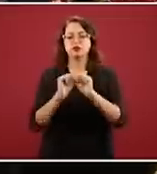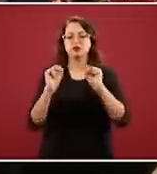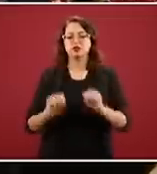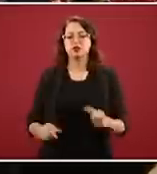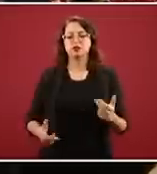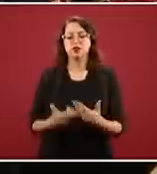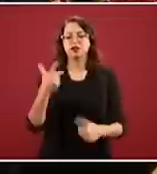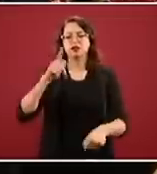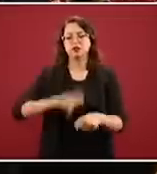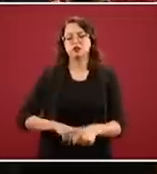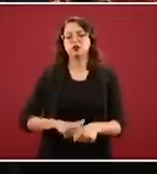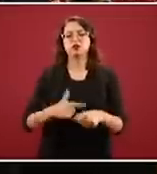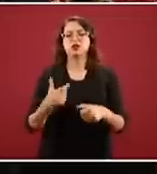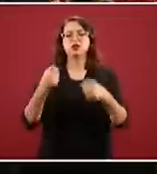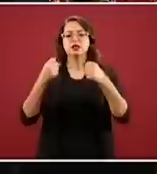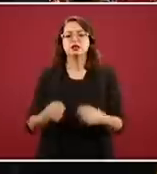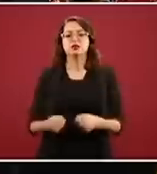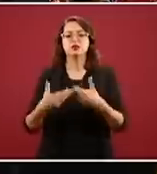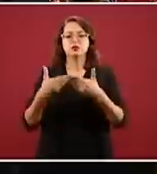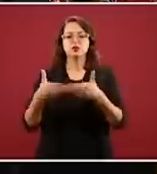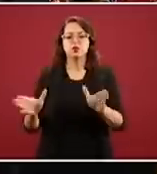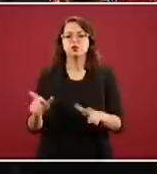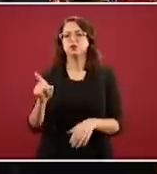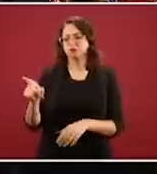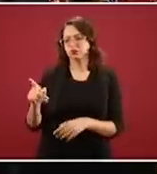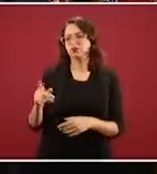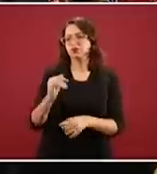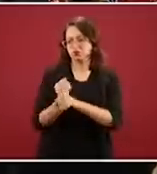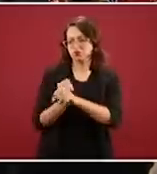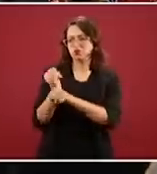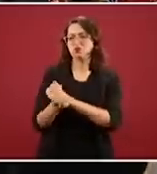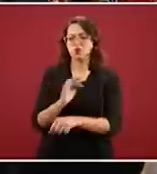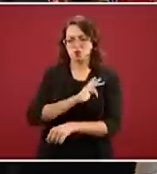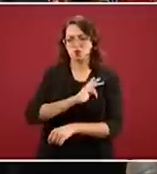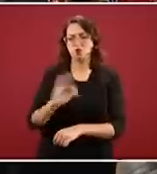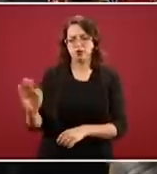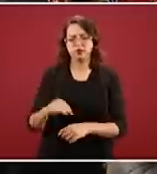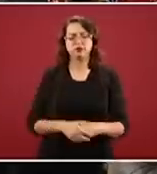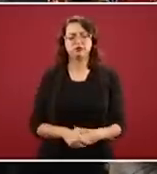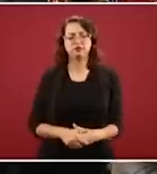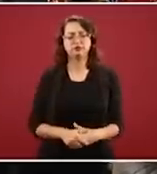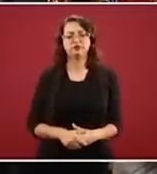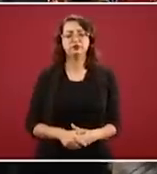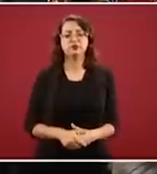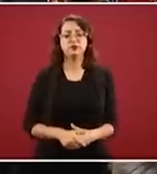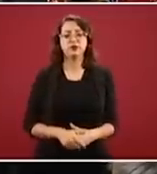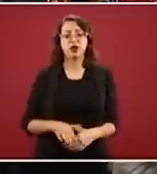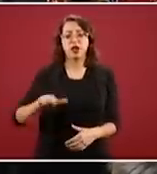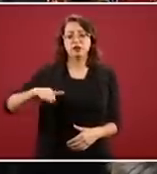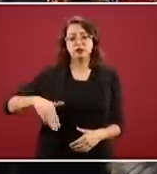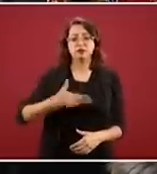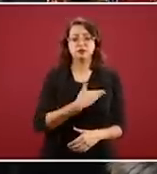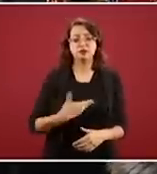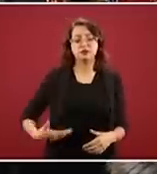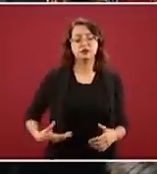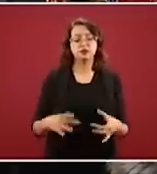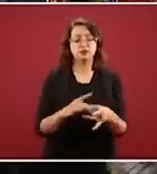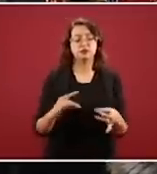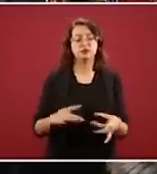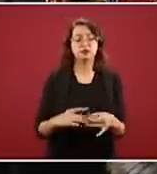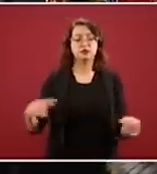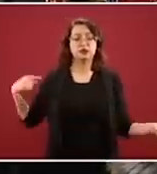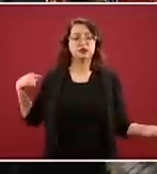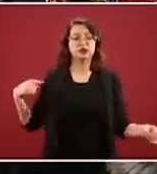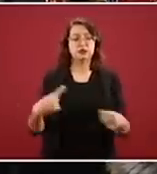de Seguridad Pública. Como ya mencionaba el señor presidente, ha sido un año de retos, pero también